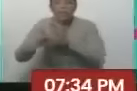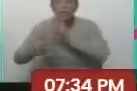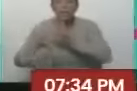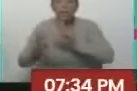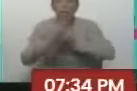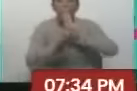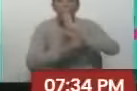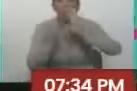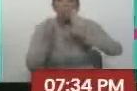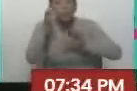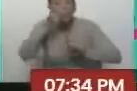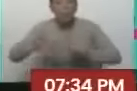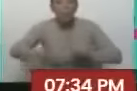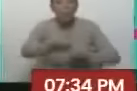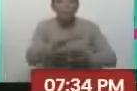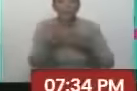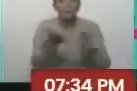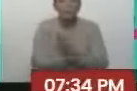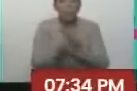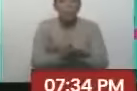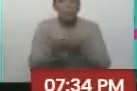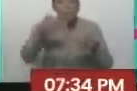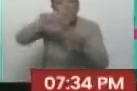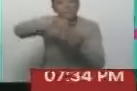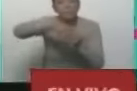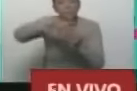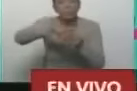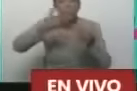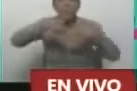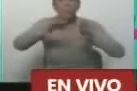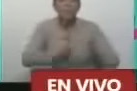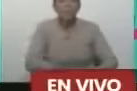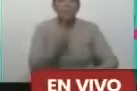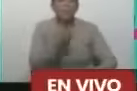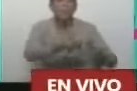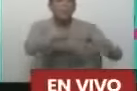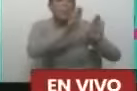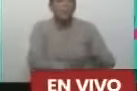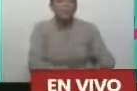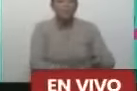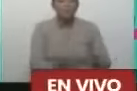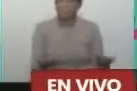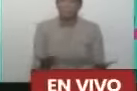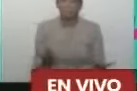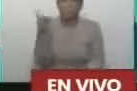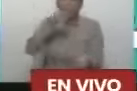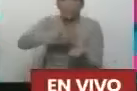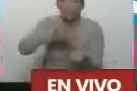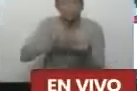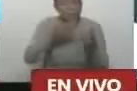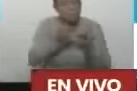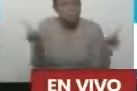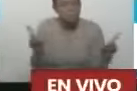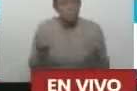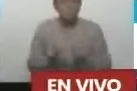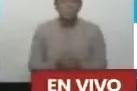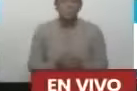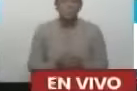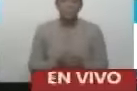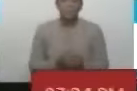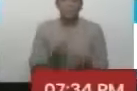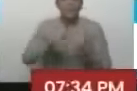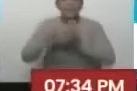constitucional al pueblo de Venezuela a votar a decidir a participar democráticamente